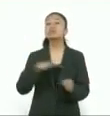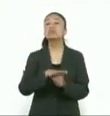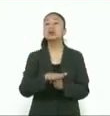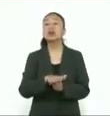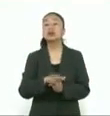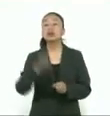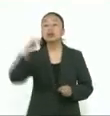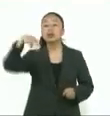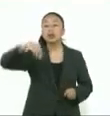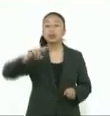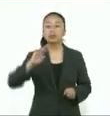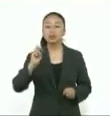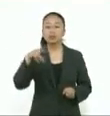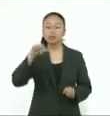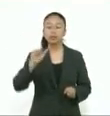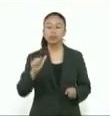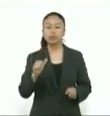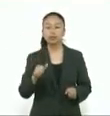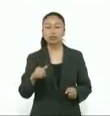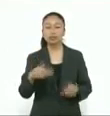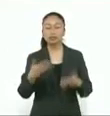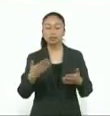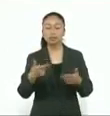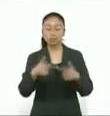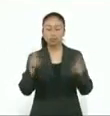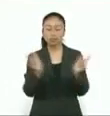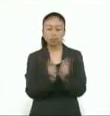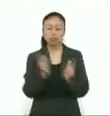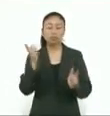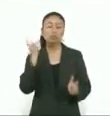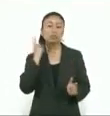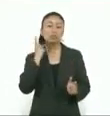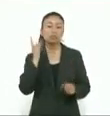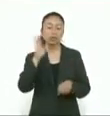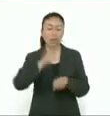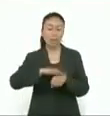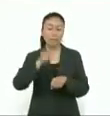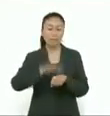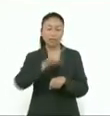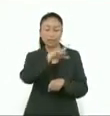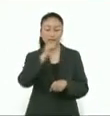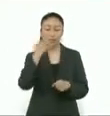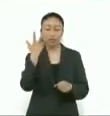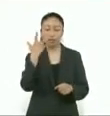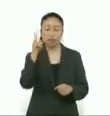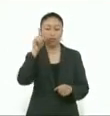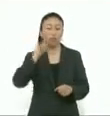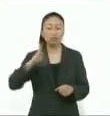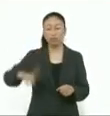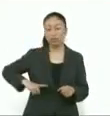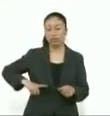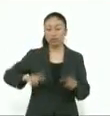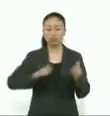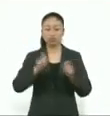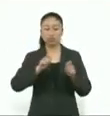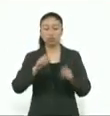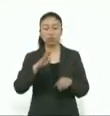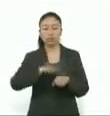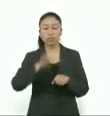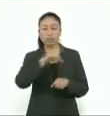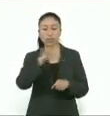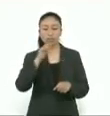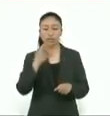¿Cuál es el movimiento que ahora tiene más de 150 alcaldesas, más de 130 legisladoras